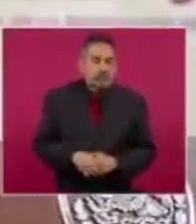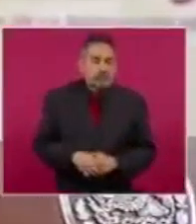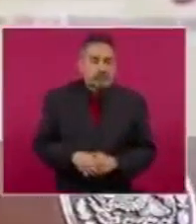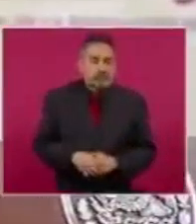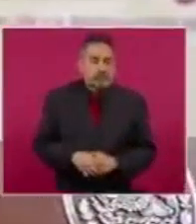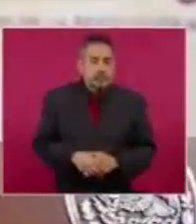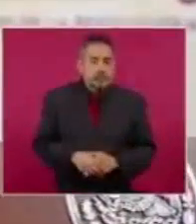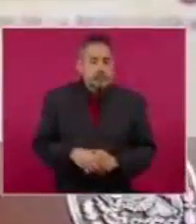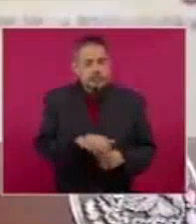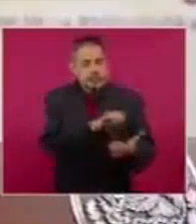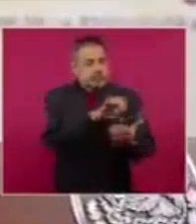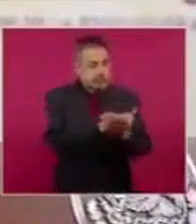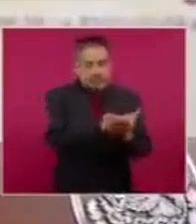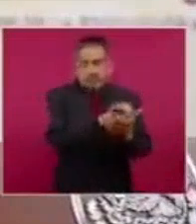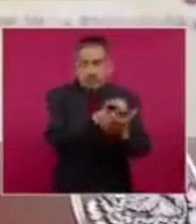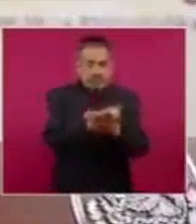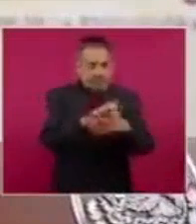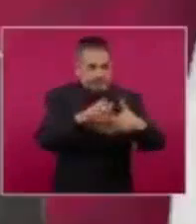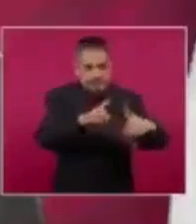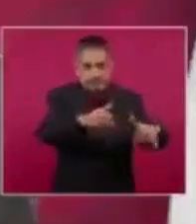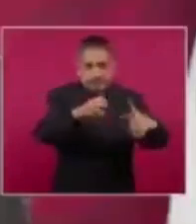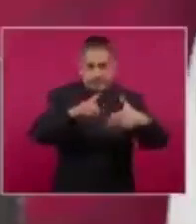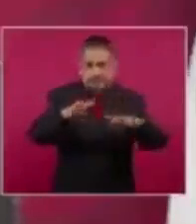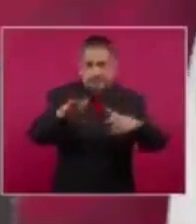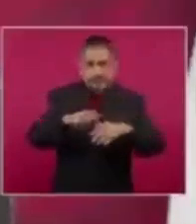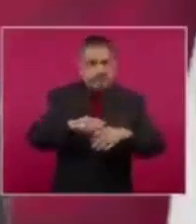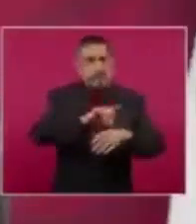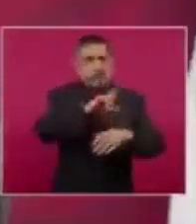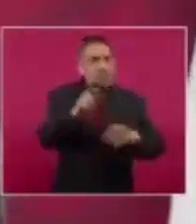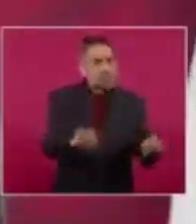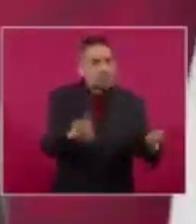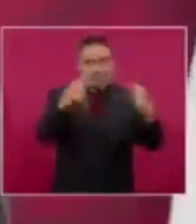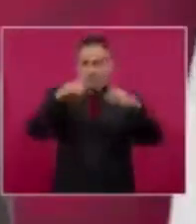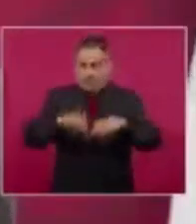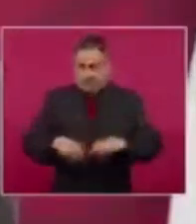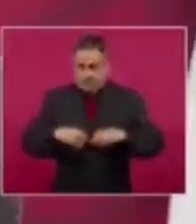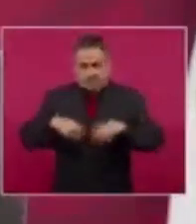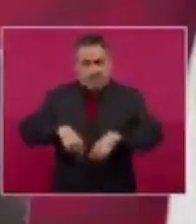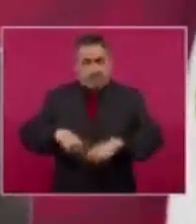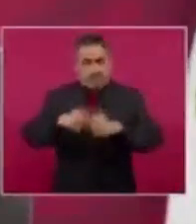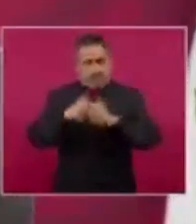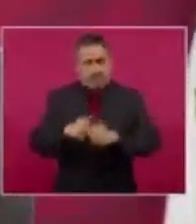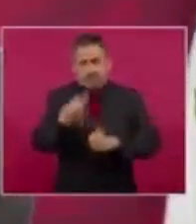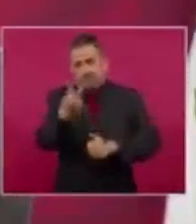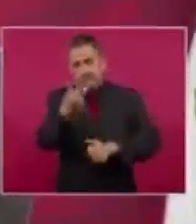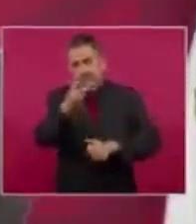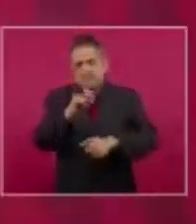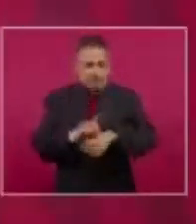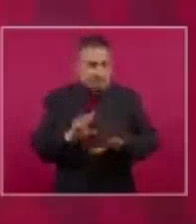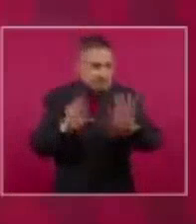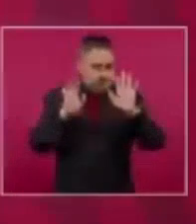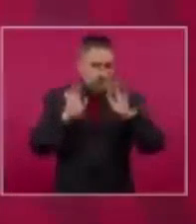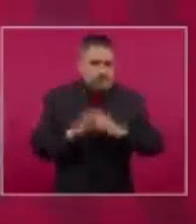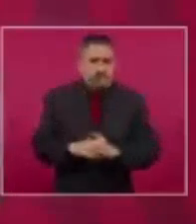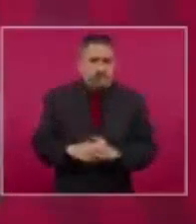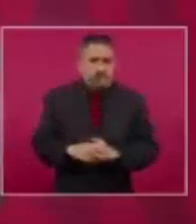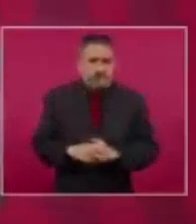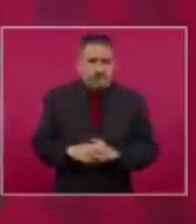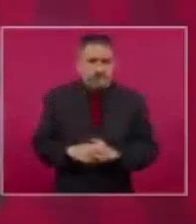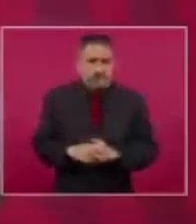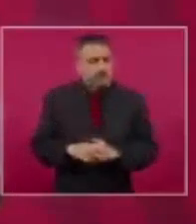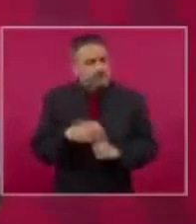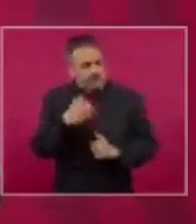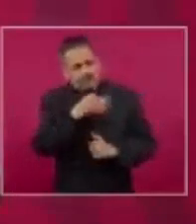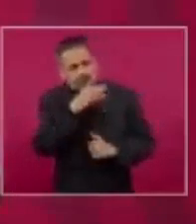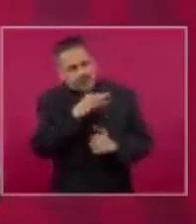ya se casan, ya se vienen acá, uno o dos días, y yo les voy a